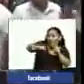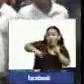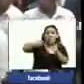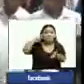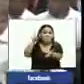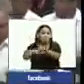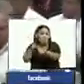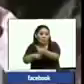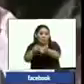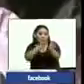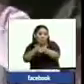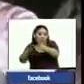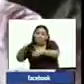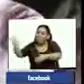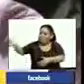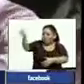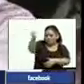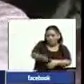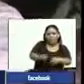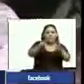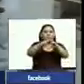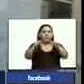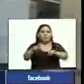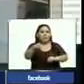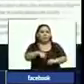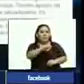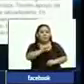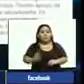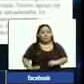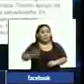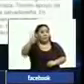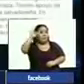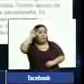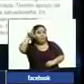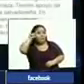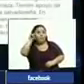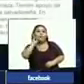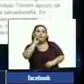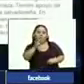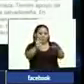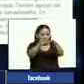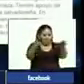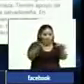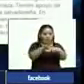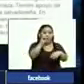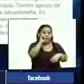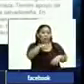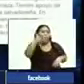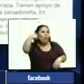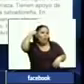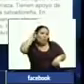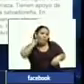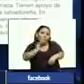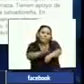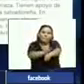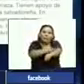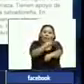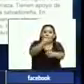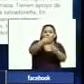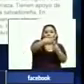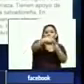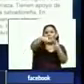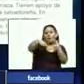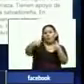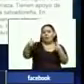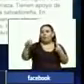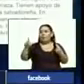gobierno para sacarlo de Nicaragua y traerlo al país. Funes sostuvo en una publicación que Guillermo Gallegos sería uno de los que